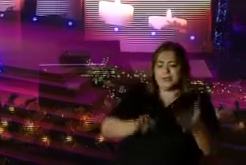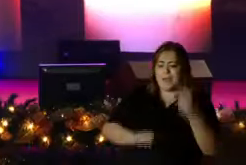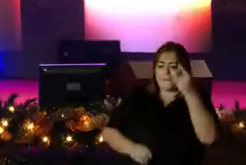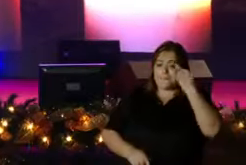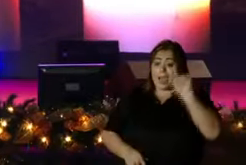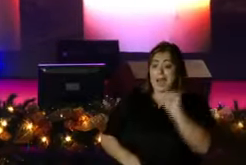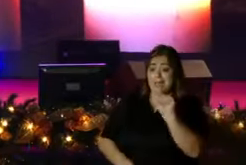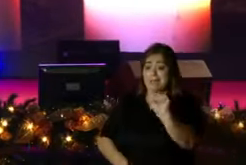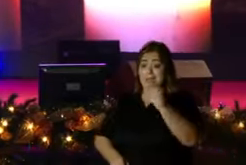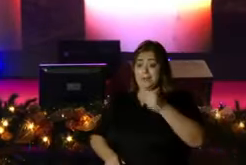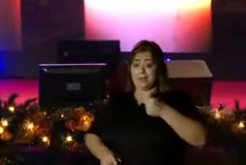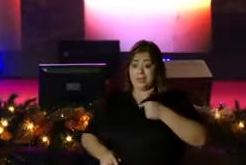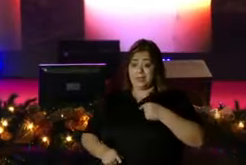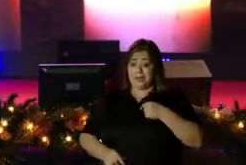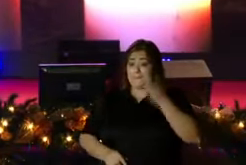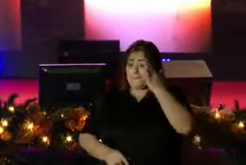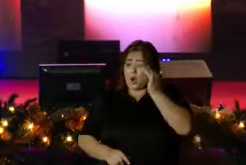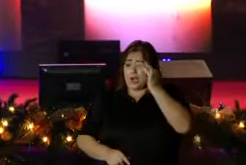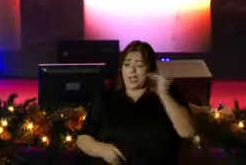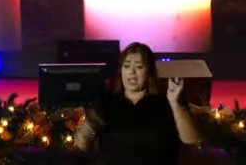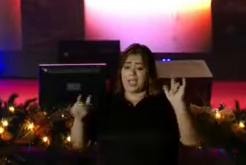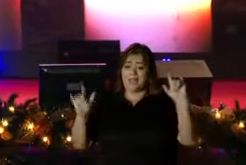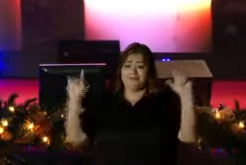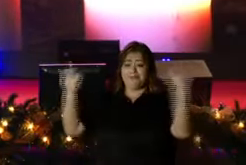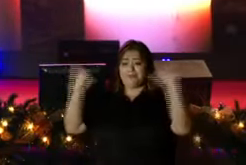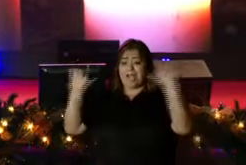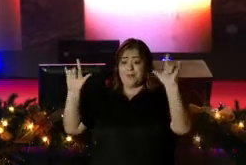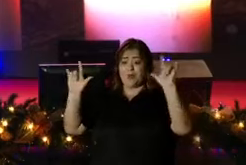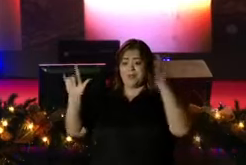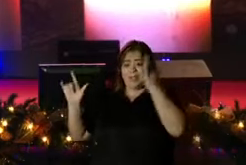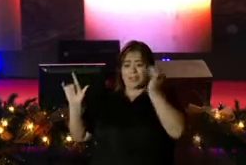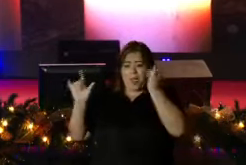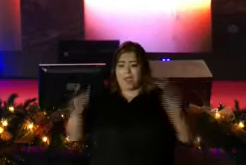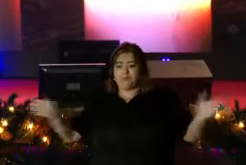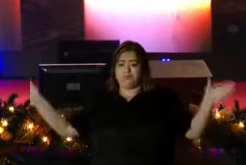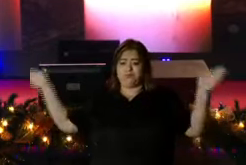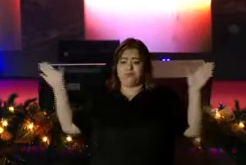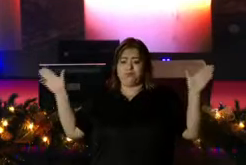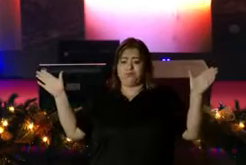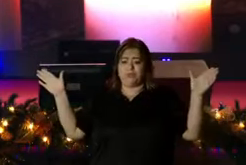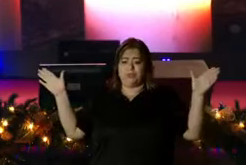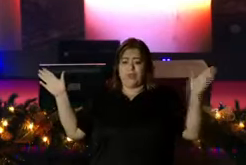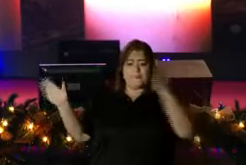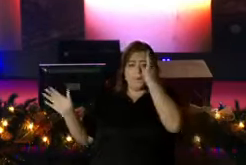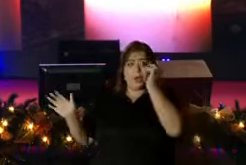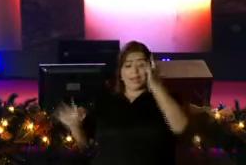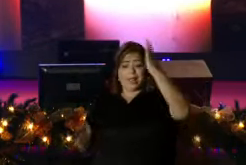lo hice por amor. Dígalo conmigo, por